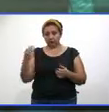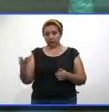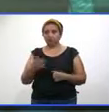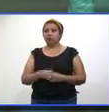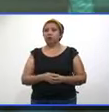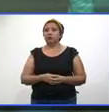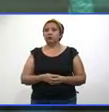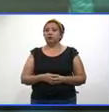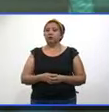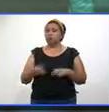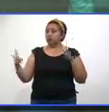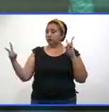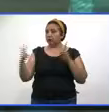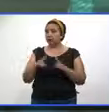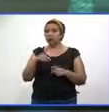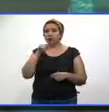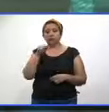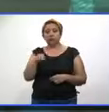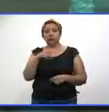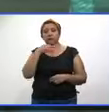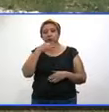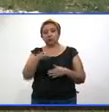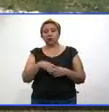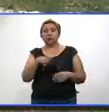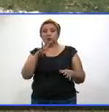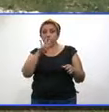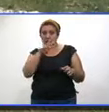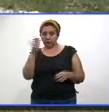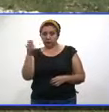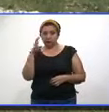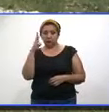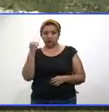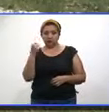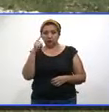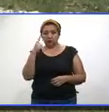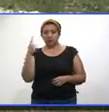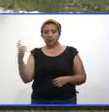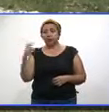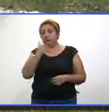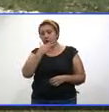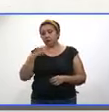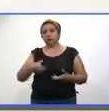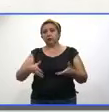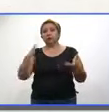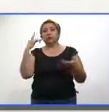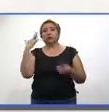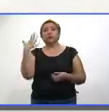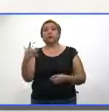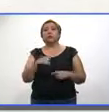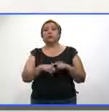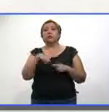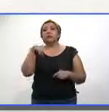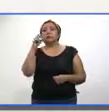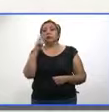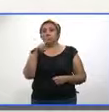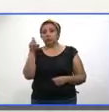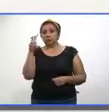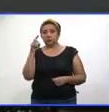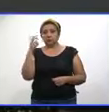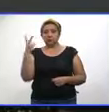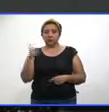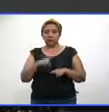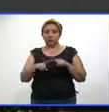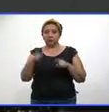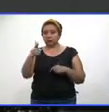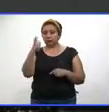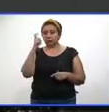Américas. Los vecinos del asentamiento reportaron al 911 el cuerpo sin vida de un hombre en la calle 55/32, quien recibió